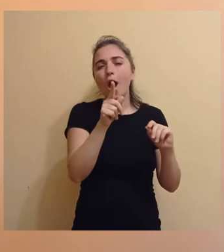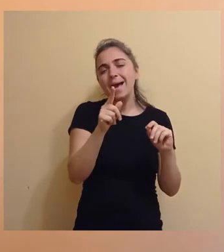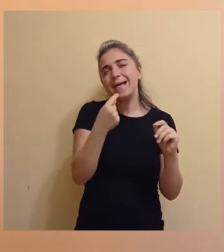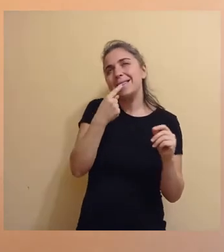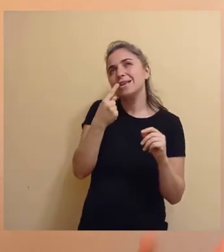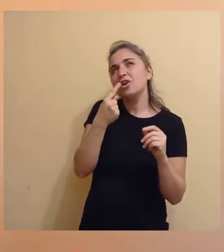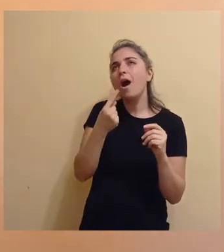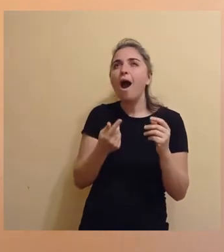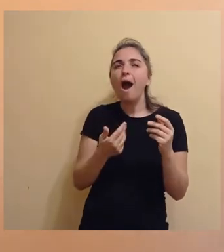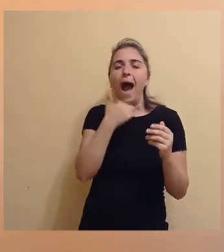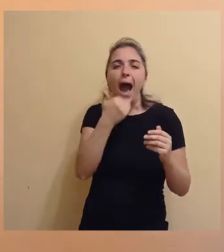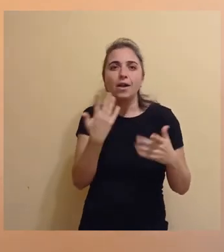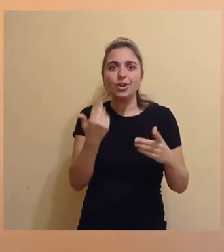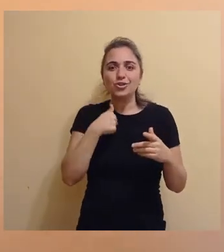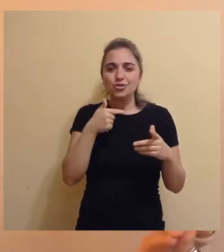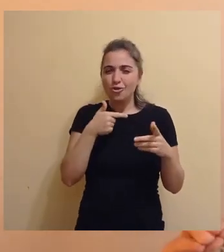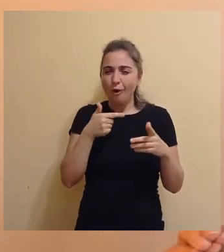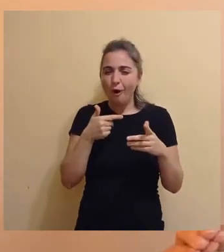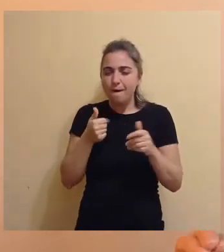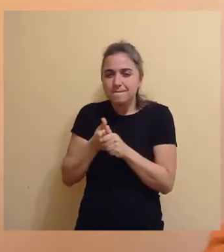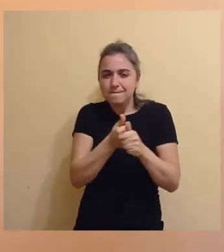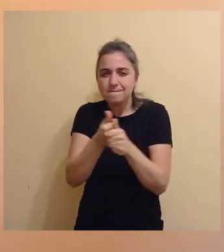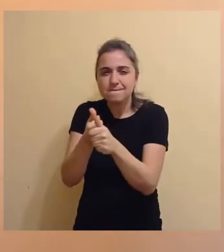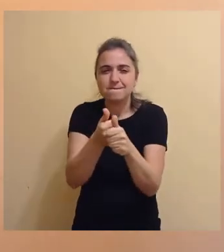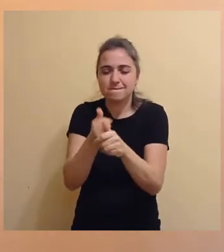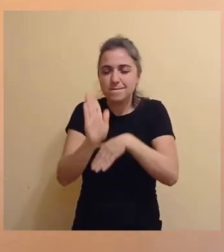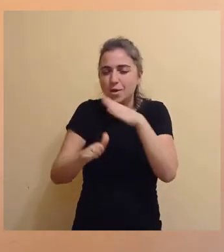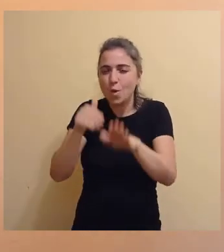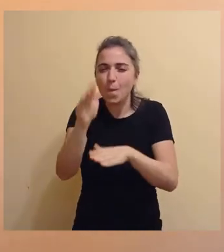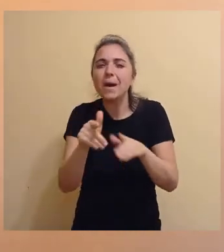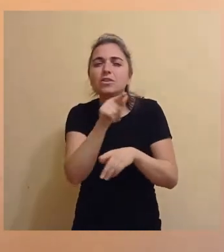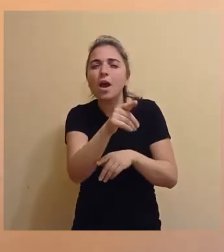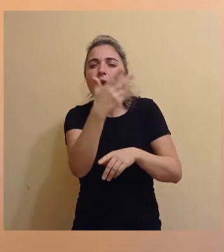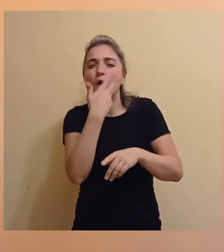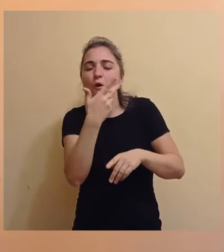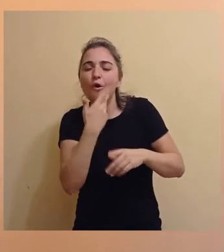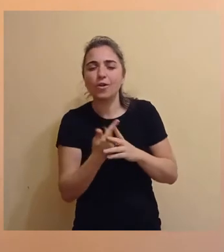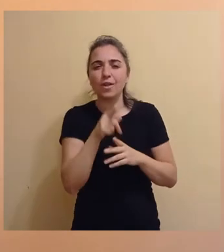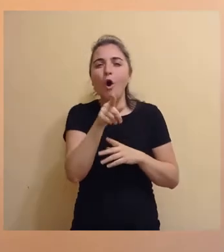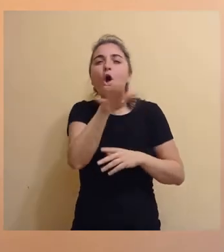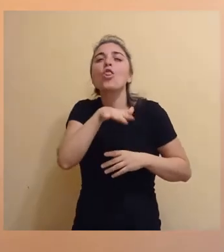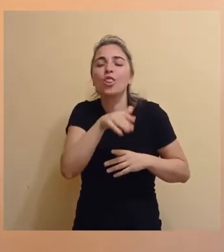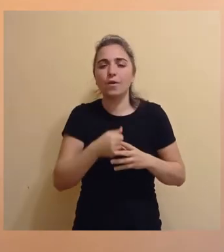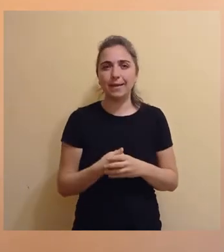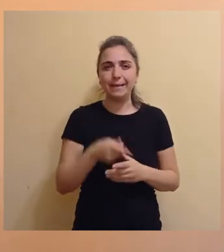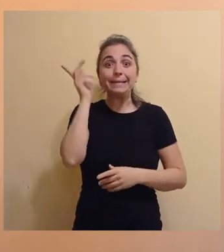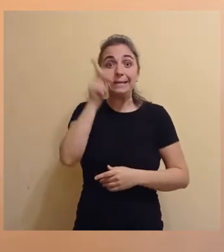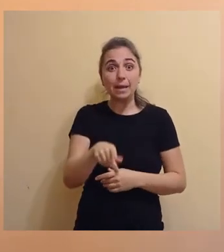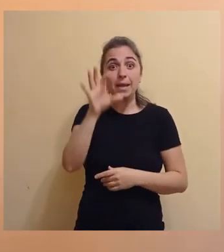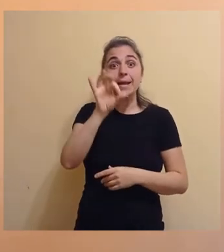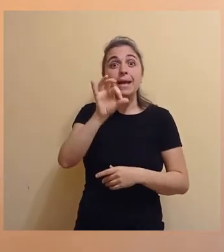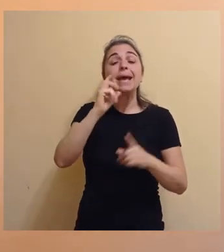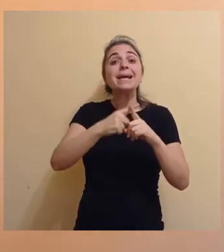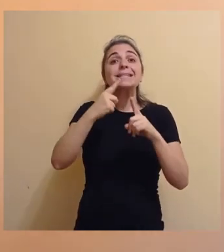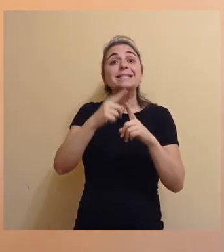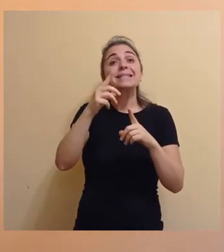después ha comentado desde no sé dónde, entonces puedo hacer toda la trazabilidad, ¿no? De dónde está esta persona. También hablamos